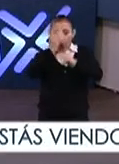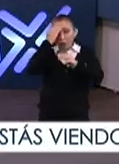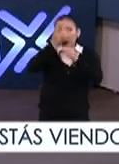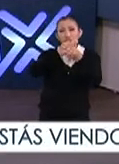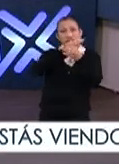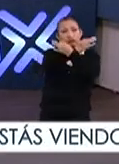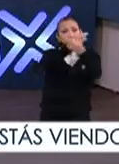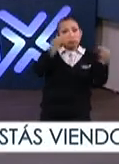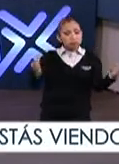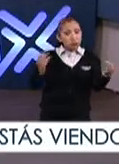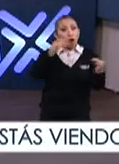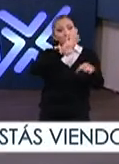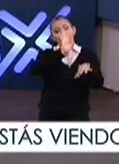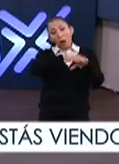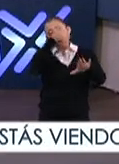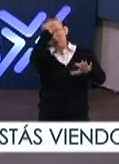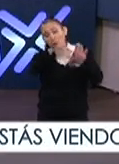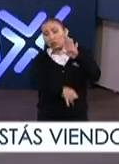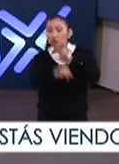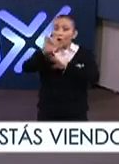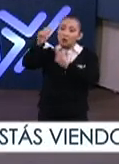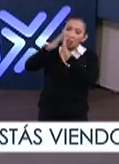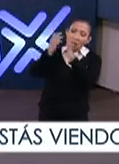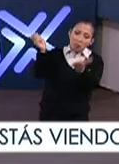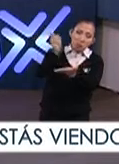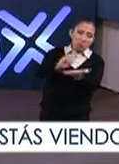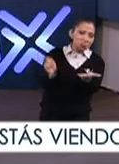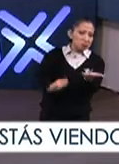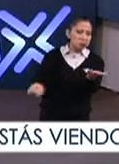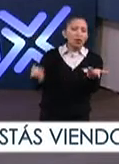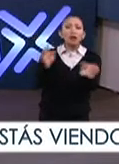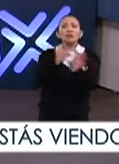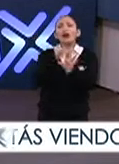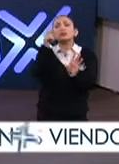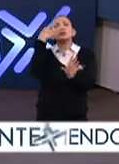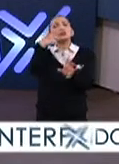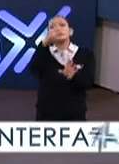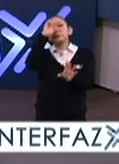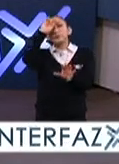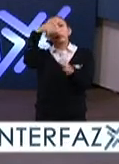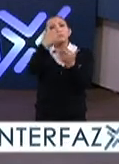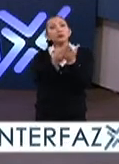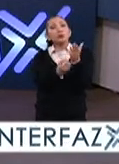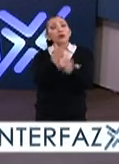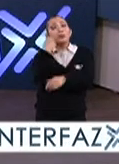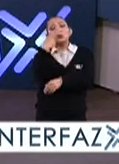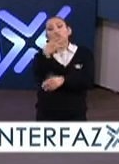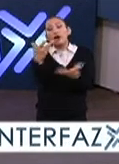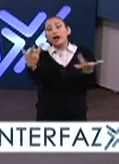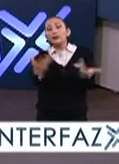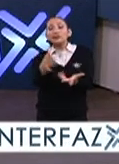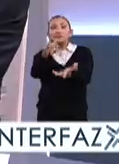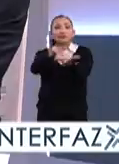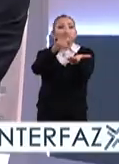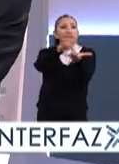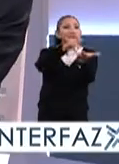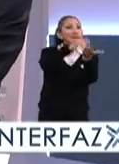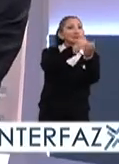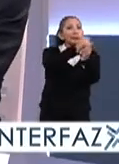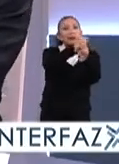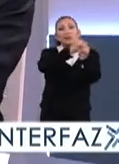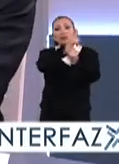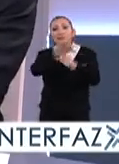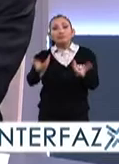conoce, unos con mayor profundidad, se han hecho libros, etc. ¿Cuál es la propuesta nueva que ustedes están haciendo con ese documental que está